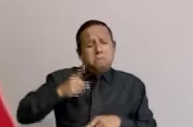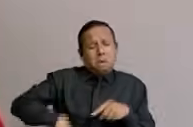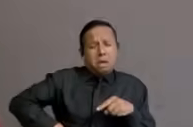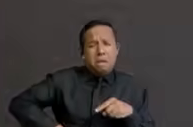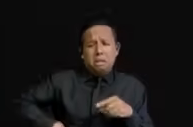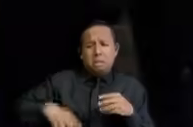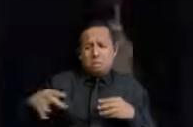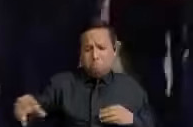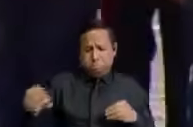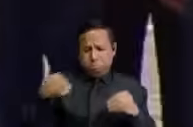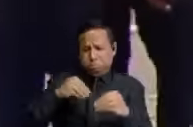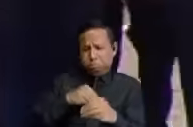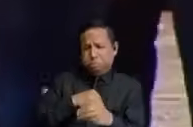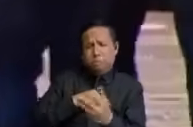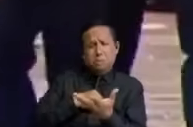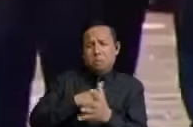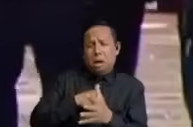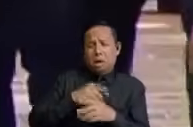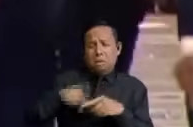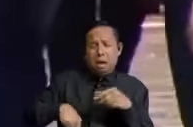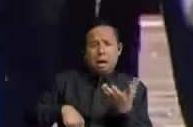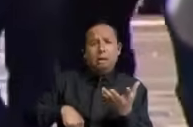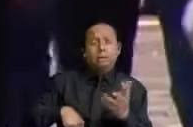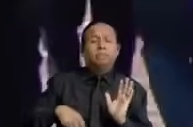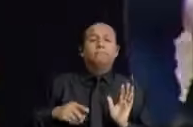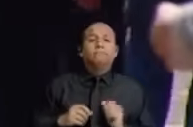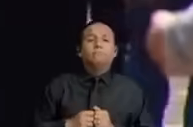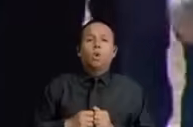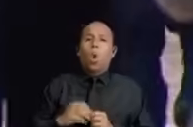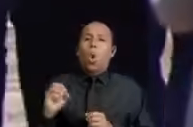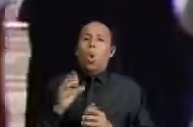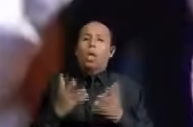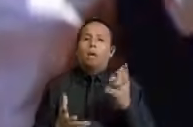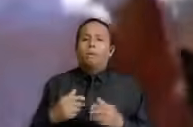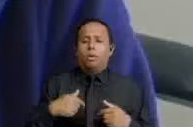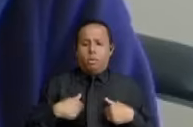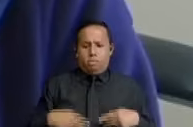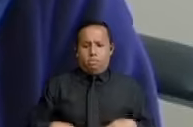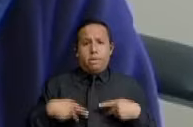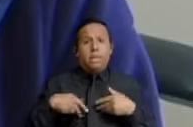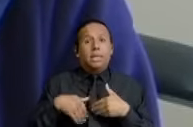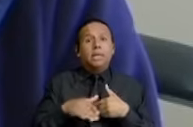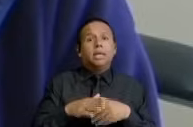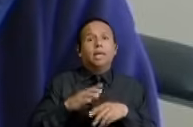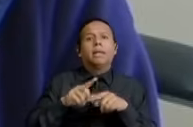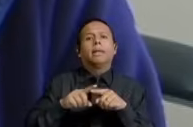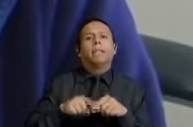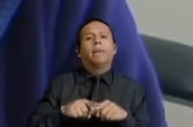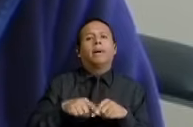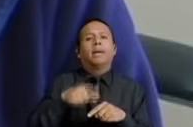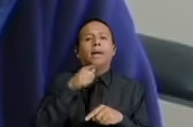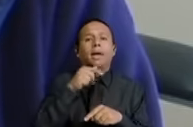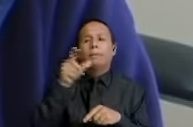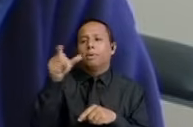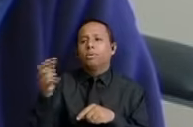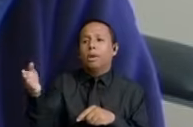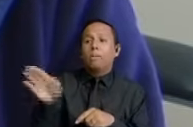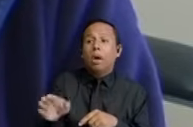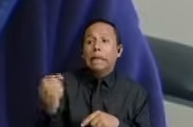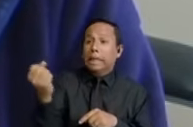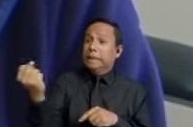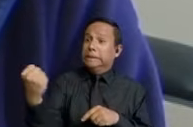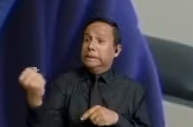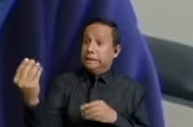tuve mucha esperanza o que sobrevivir depende de la voluntad de alguien más ya me detectaron que era cirrosis